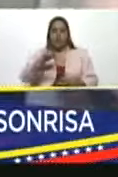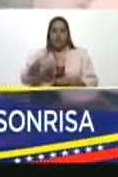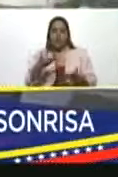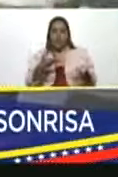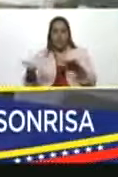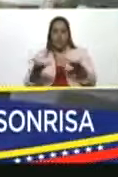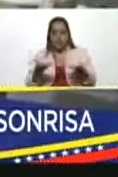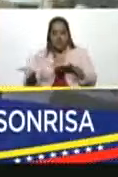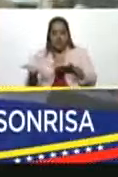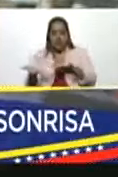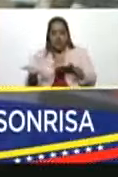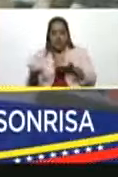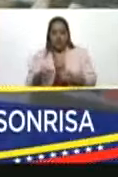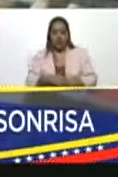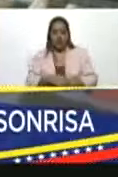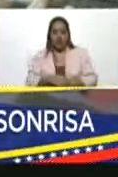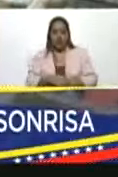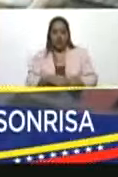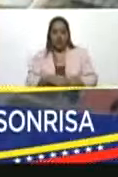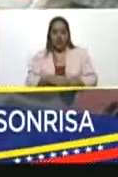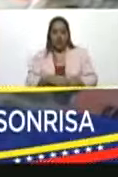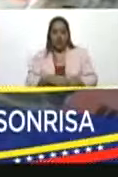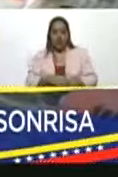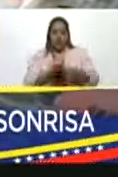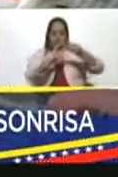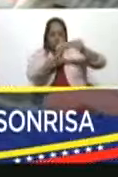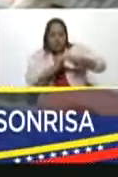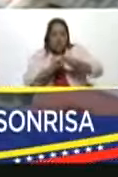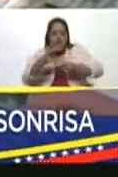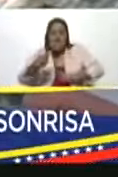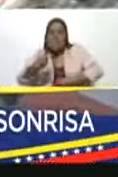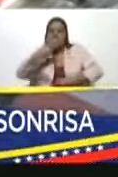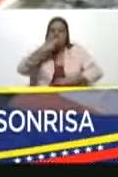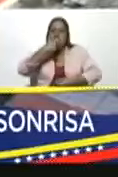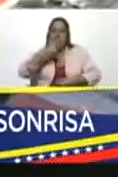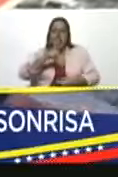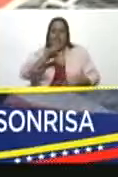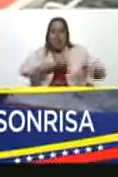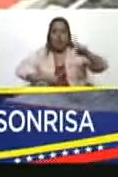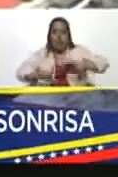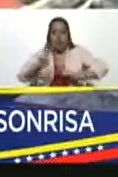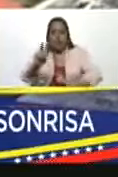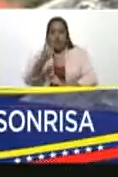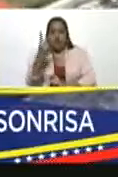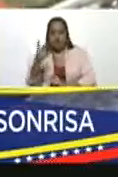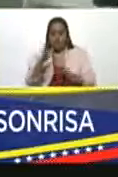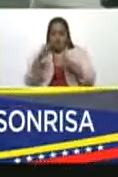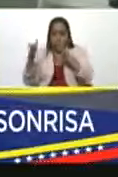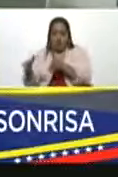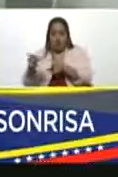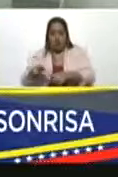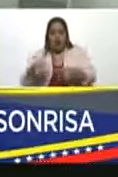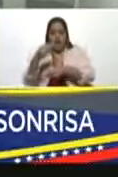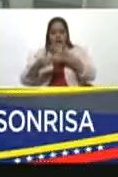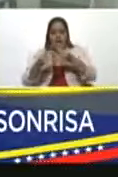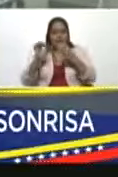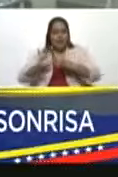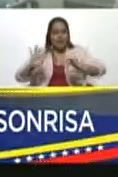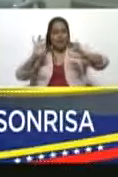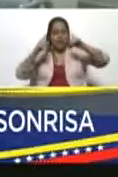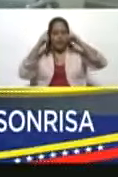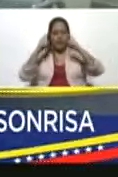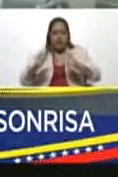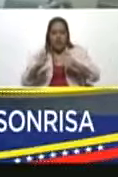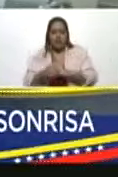servicio de prótesis dental de laboratorio. Y este es nuestro segundo consultorio donde se harán las especialidades